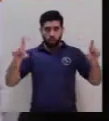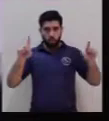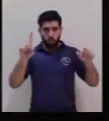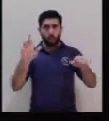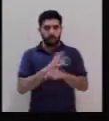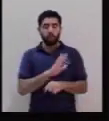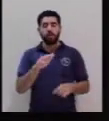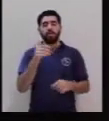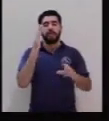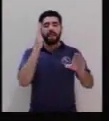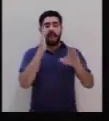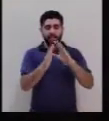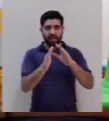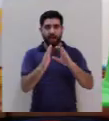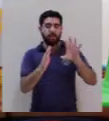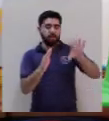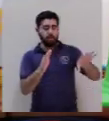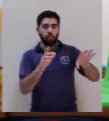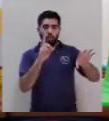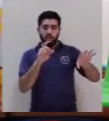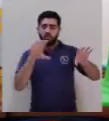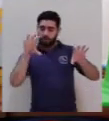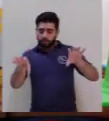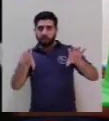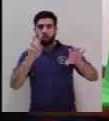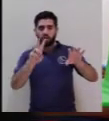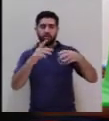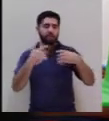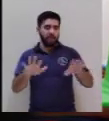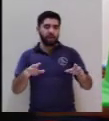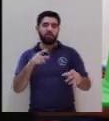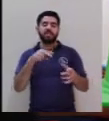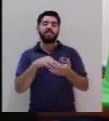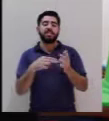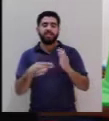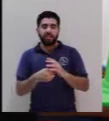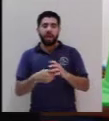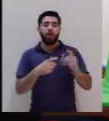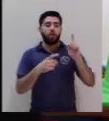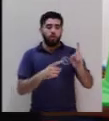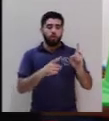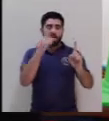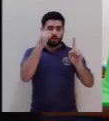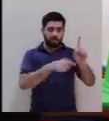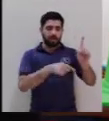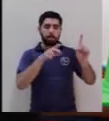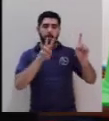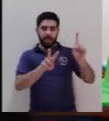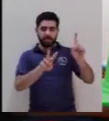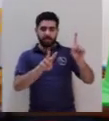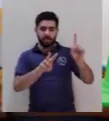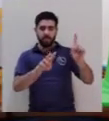2 partes y otra parte de esas 2 partes. Es decir, cada uno es un medio. Cada uno es un medio, okay.